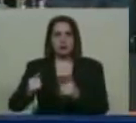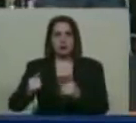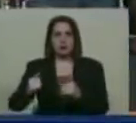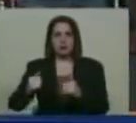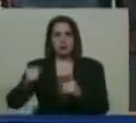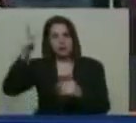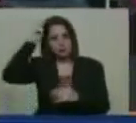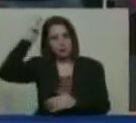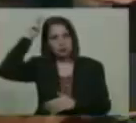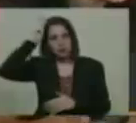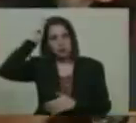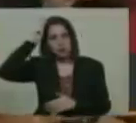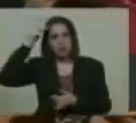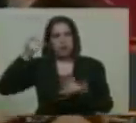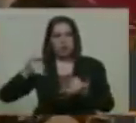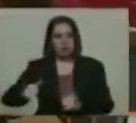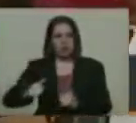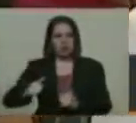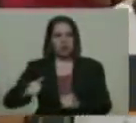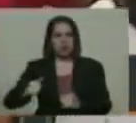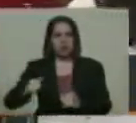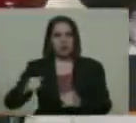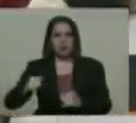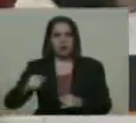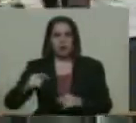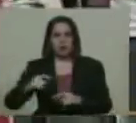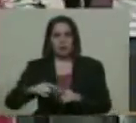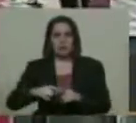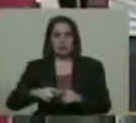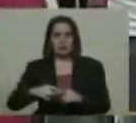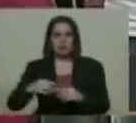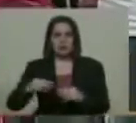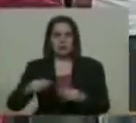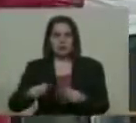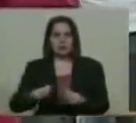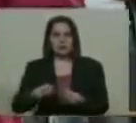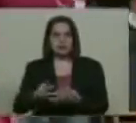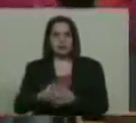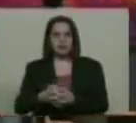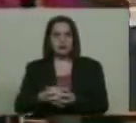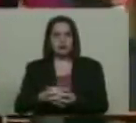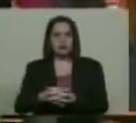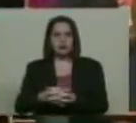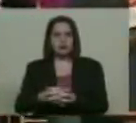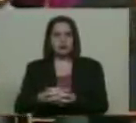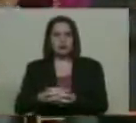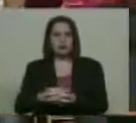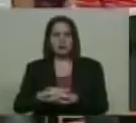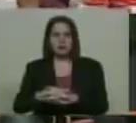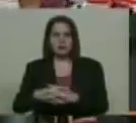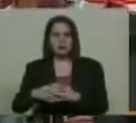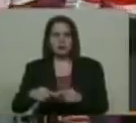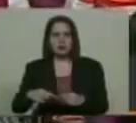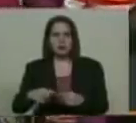Maduro, brazo duro, hijo de Guaycaipuro. Soy indio, yo soy